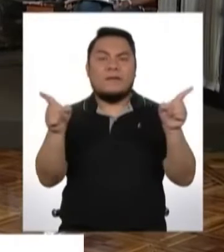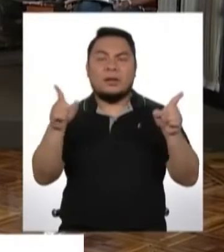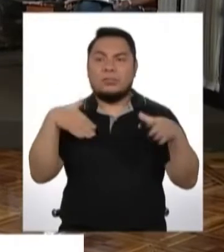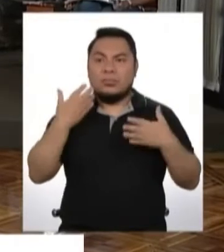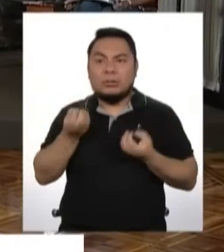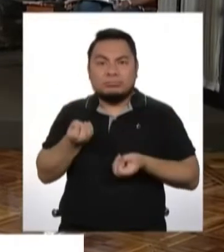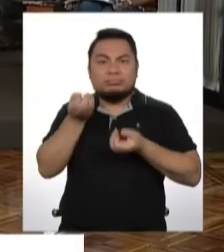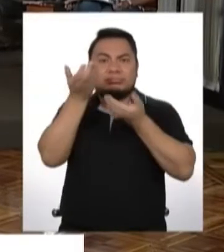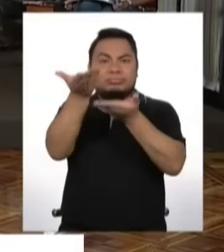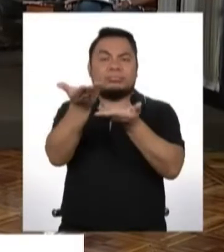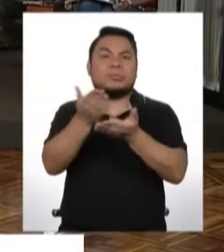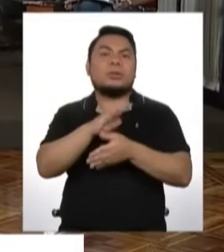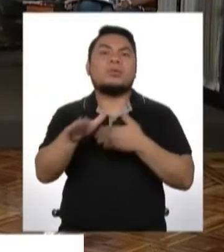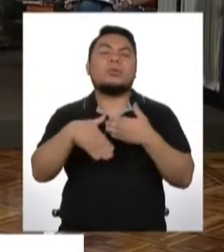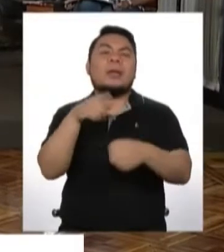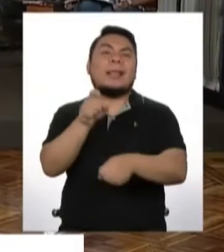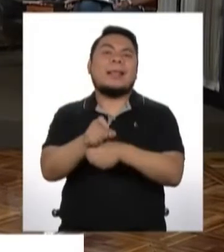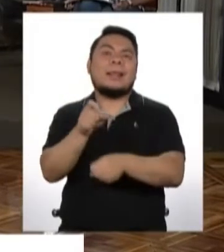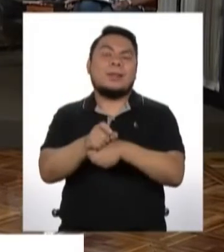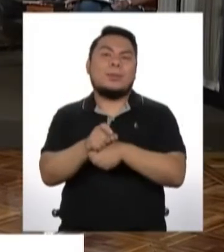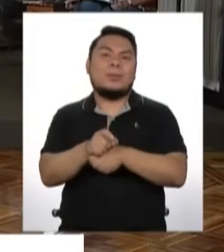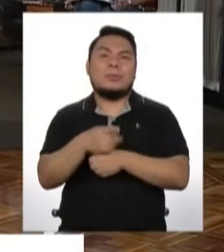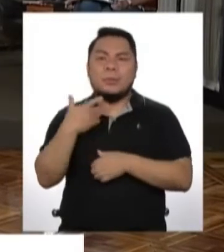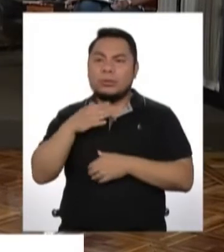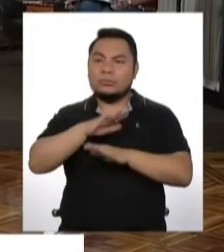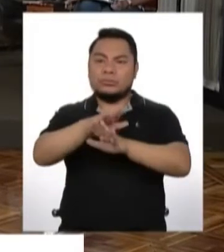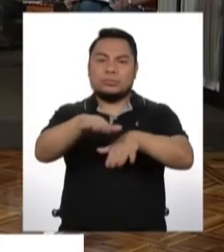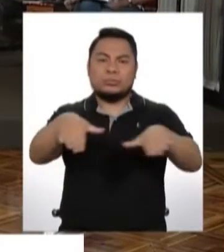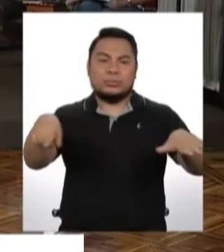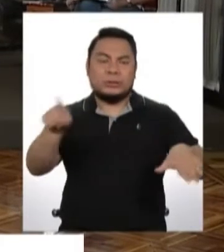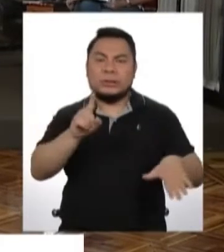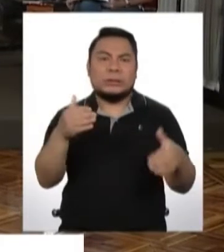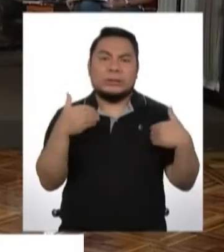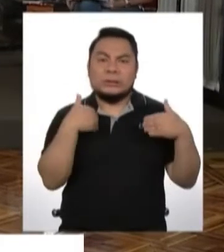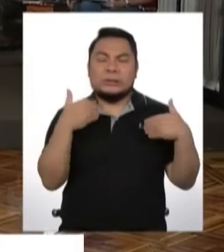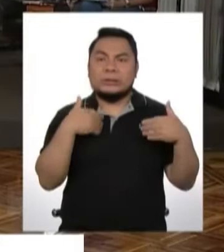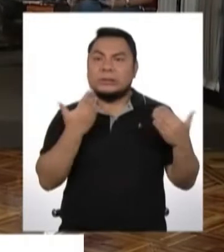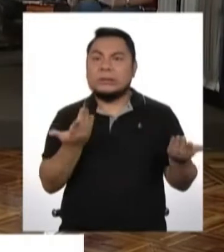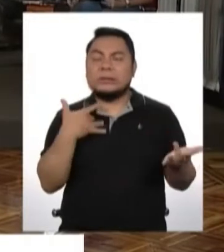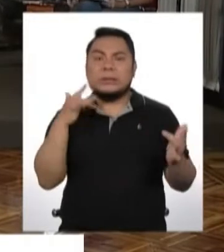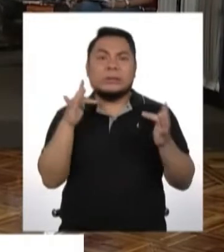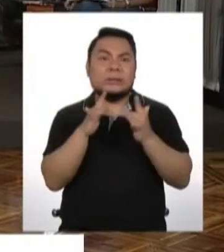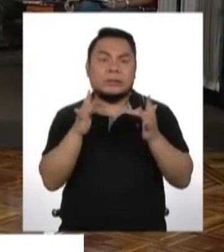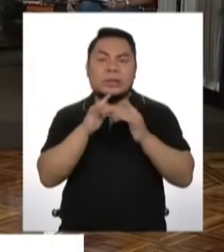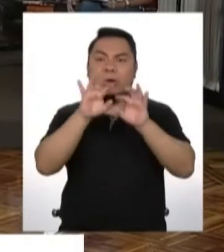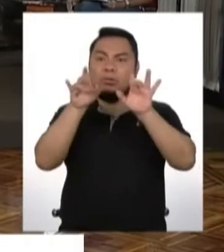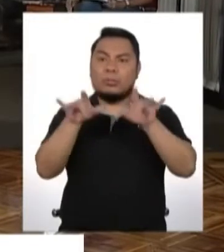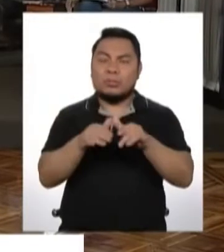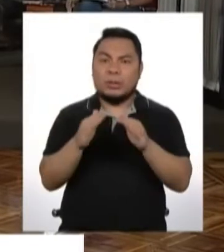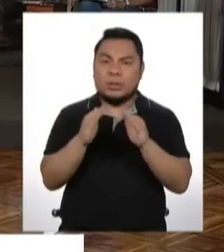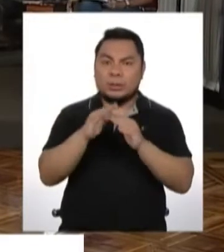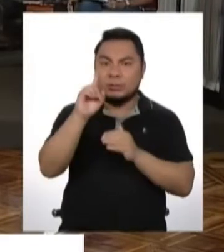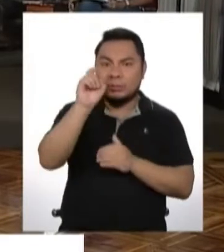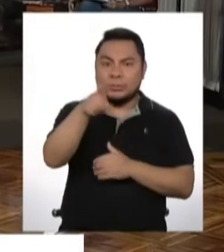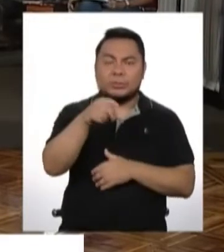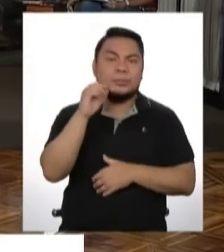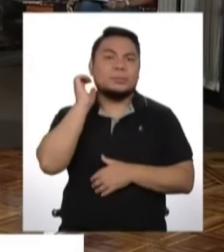para transmitir la franja educativa para llegar a aquellos niños que no cuentan con servicio de internet o computadora en casa?